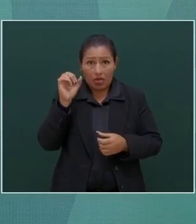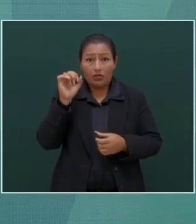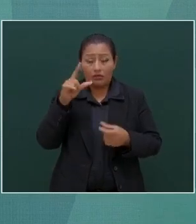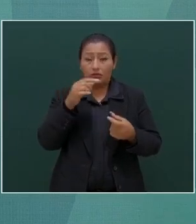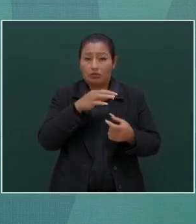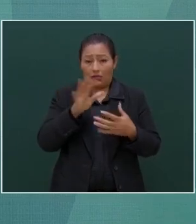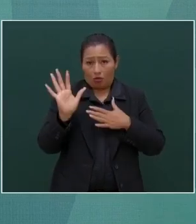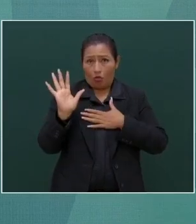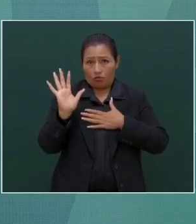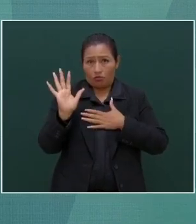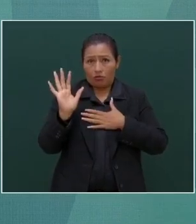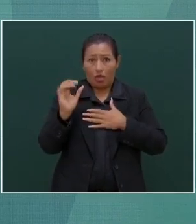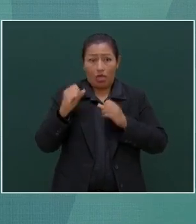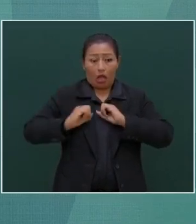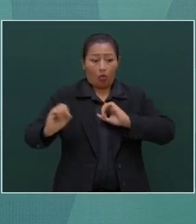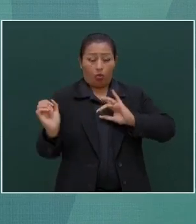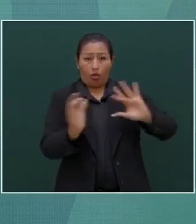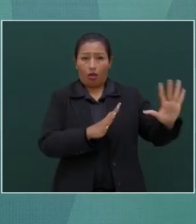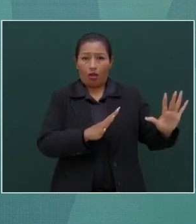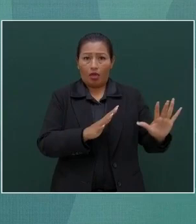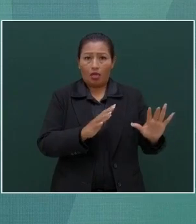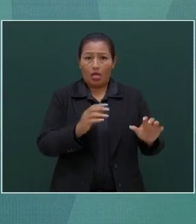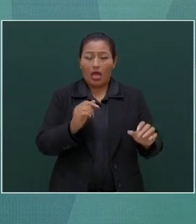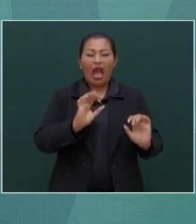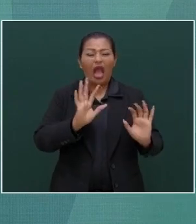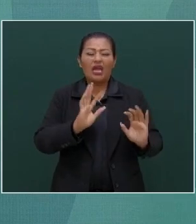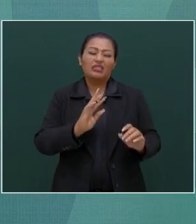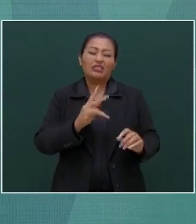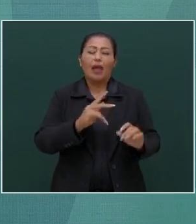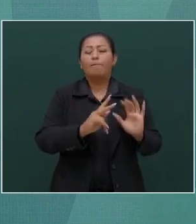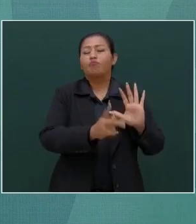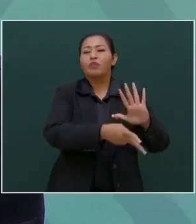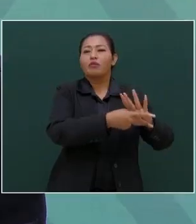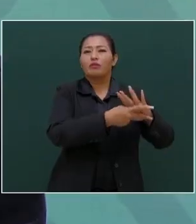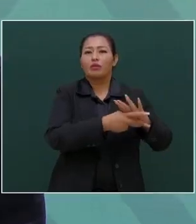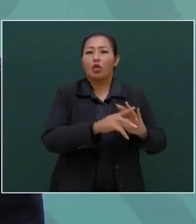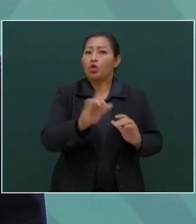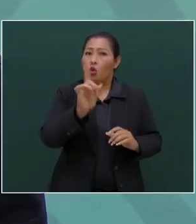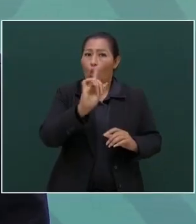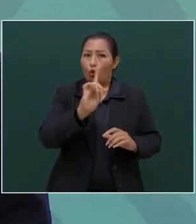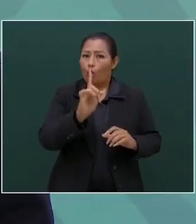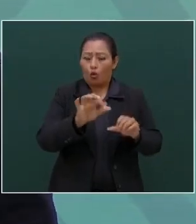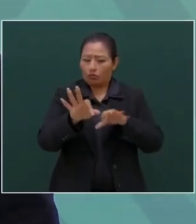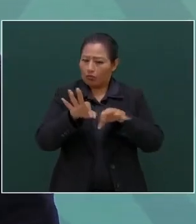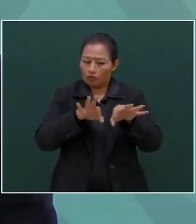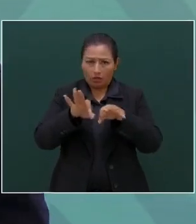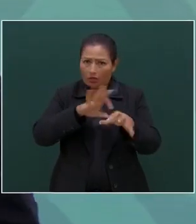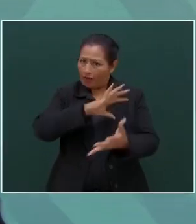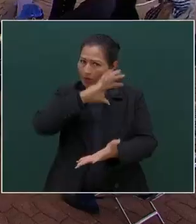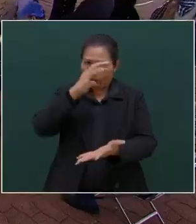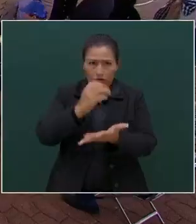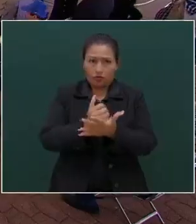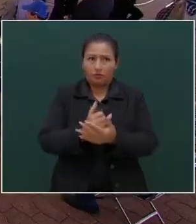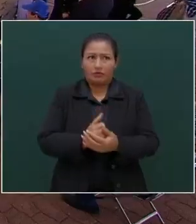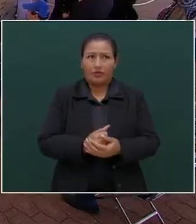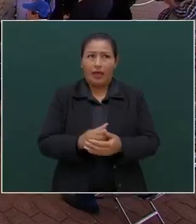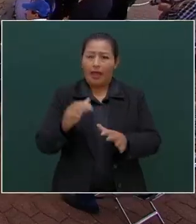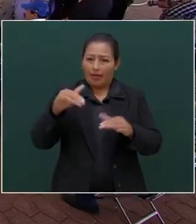vamos a dejar nada pendiente. Vamos a procurar terminar todo. A ver, venga.